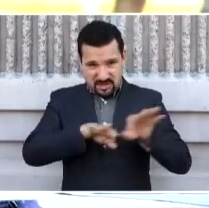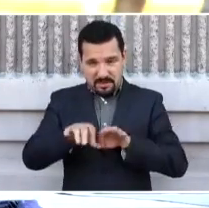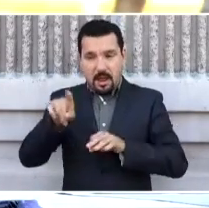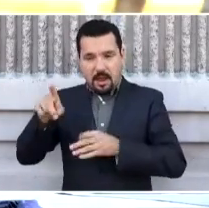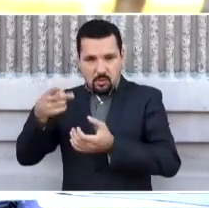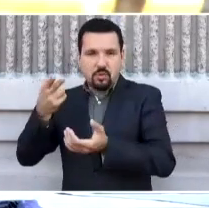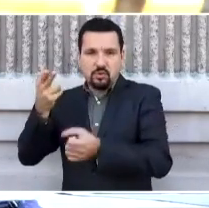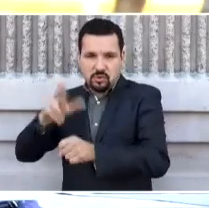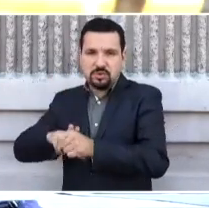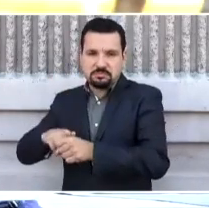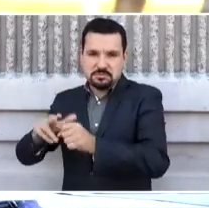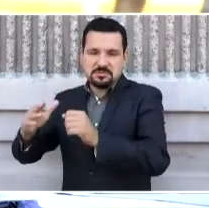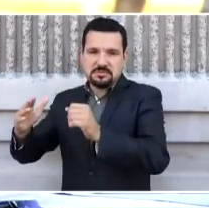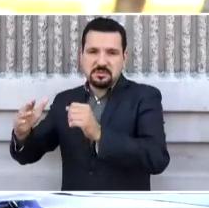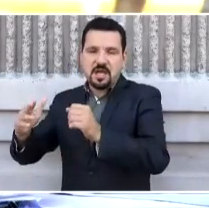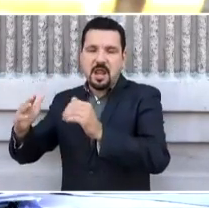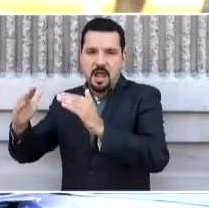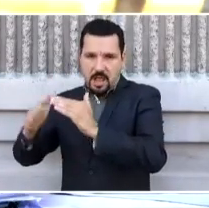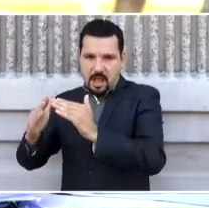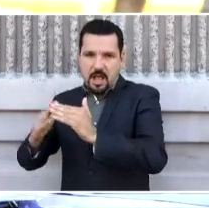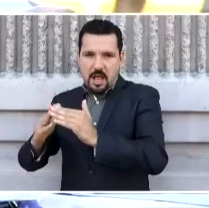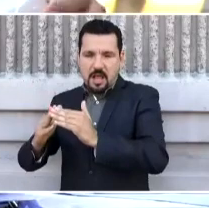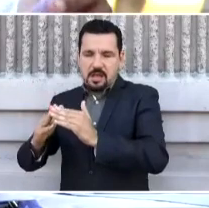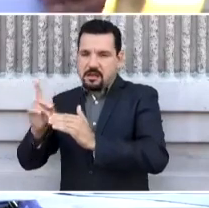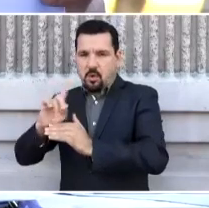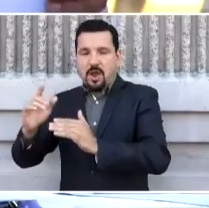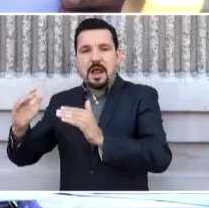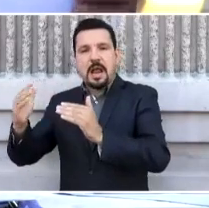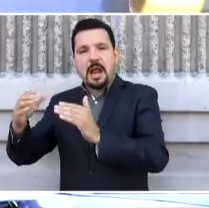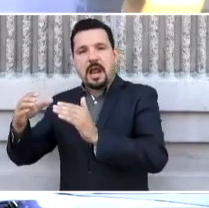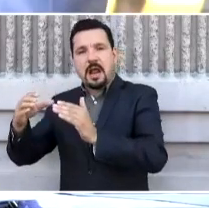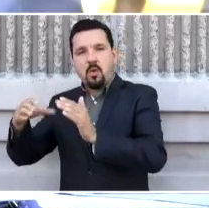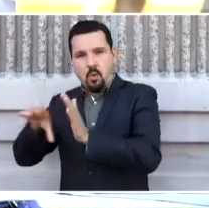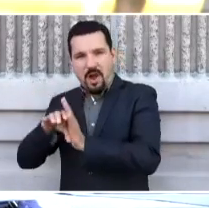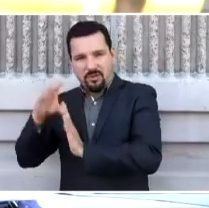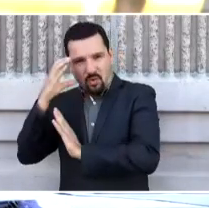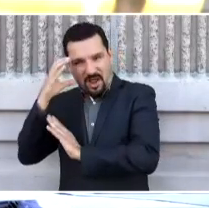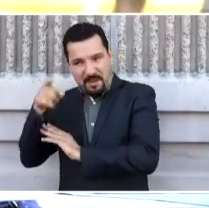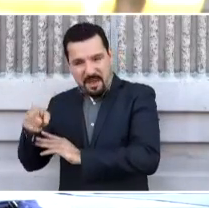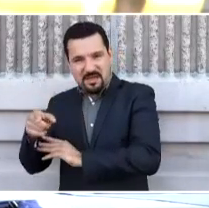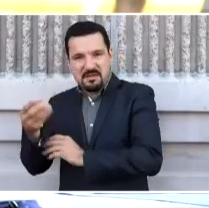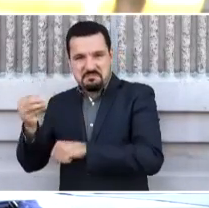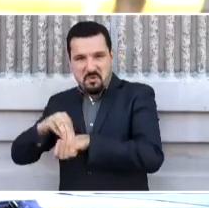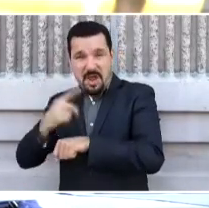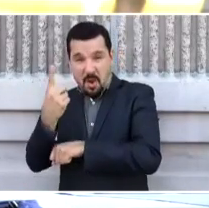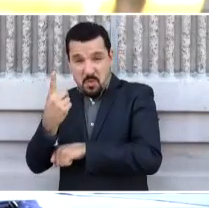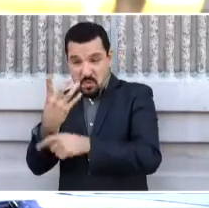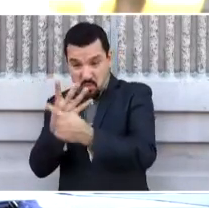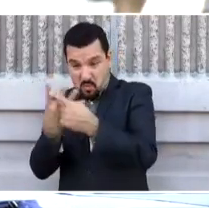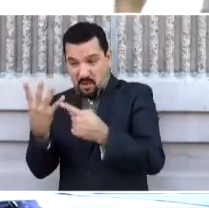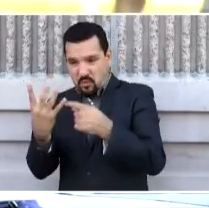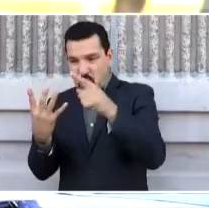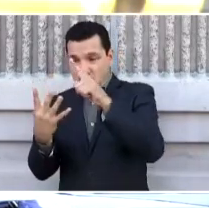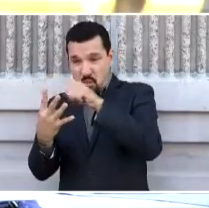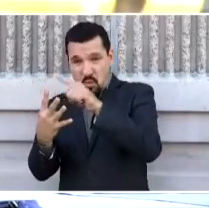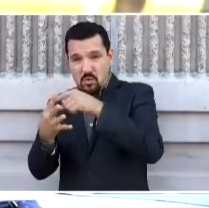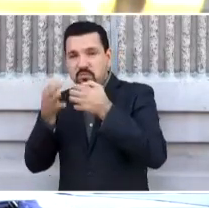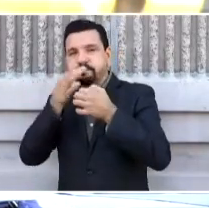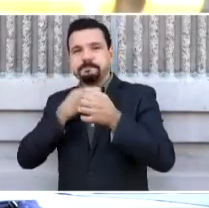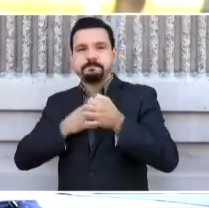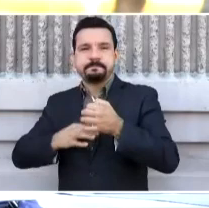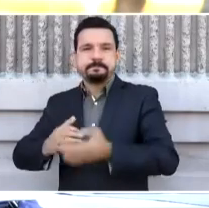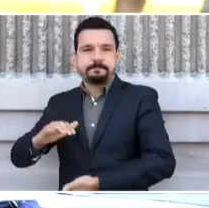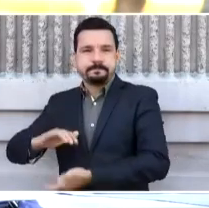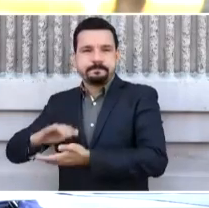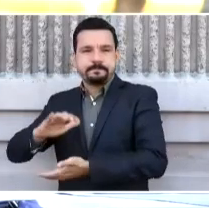ellos está grave e intubado. Respecto a cuerpos de seguridad o grupos específicos, dije que tenemos